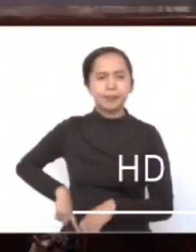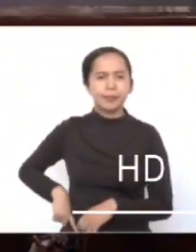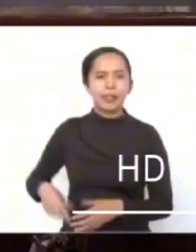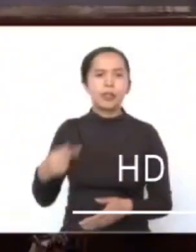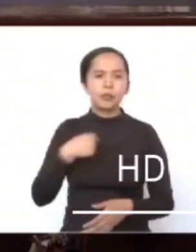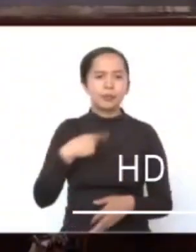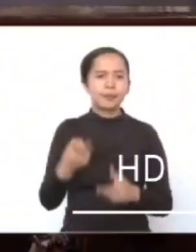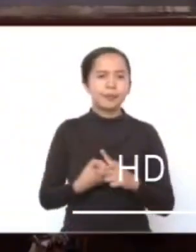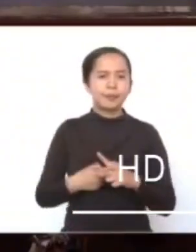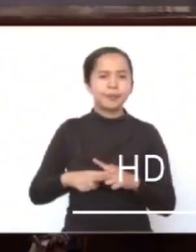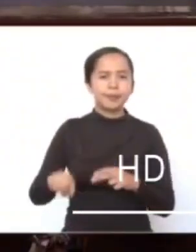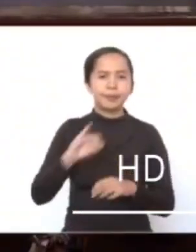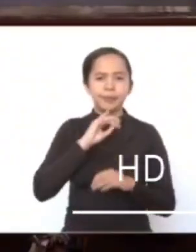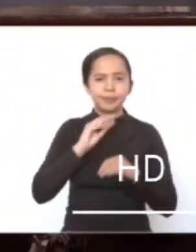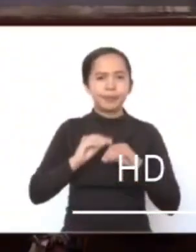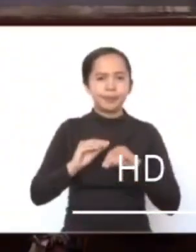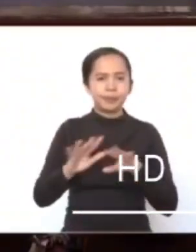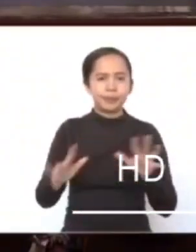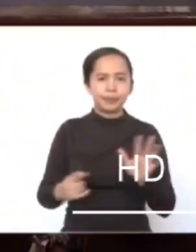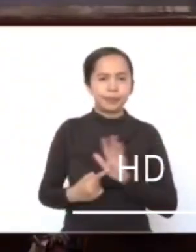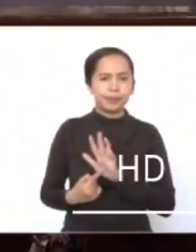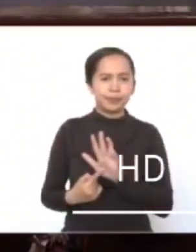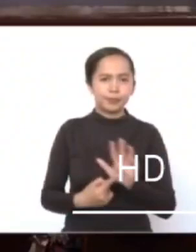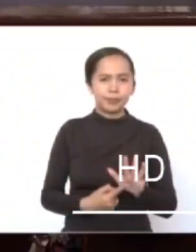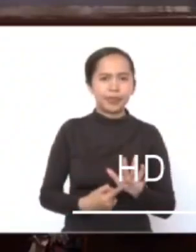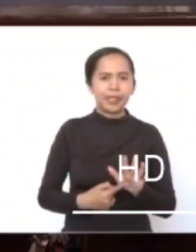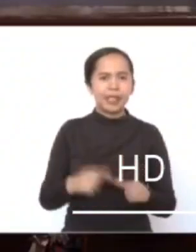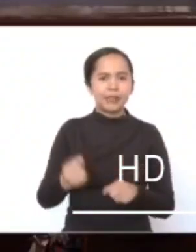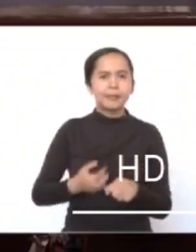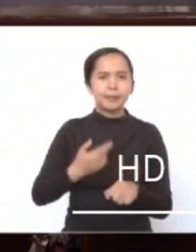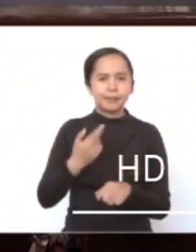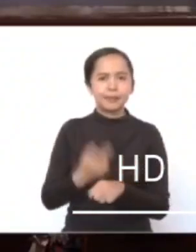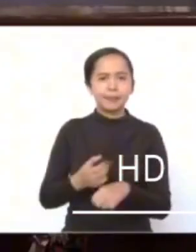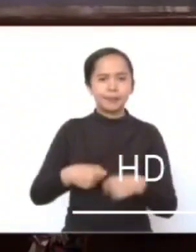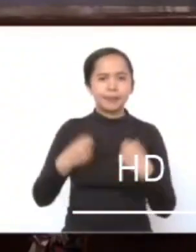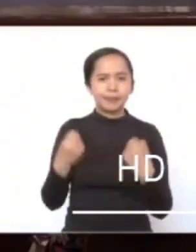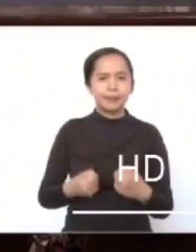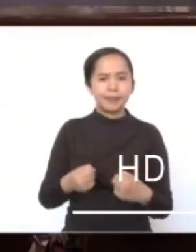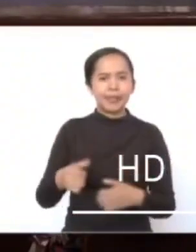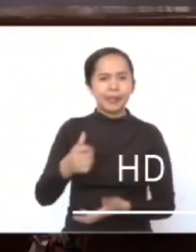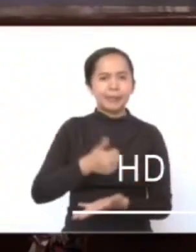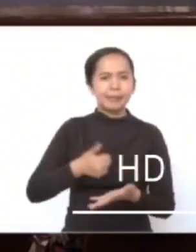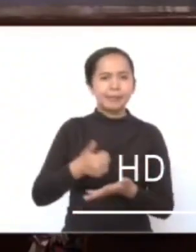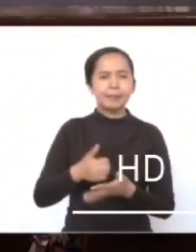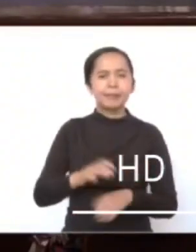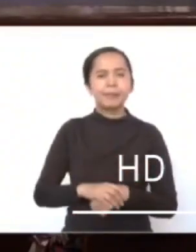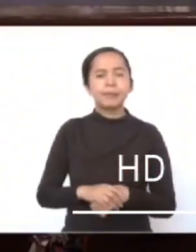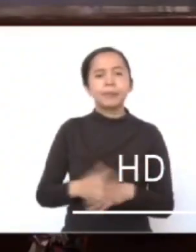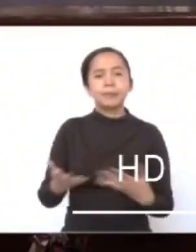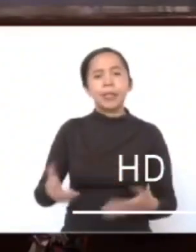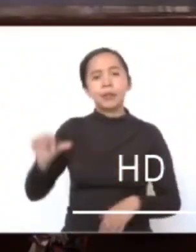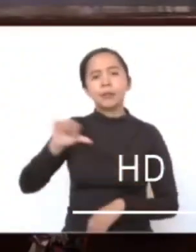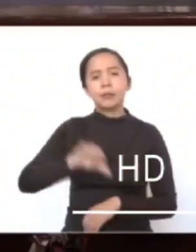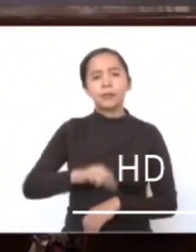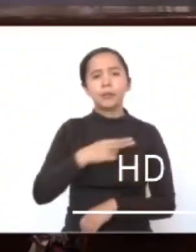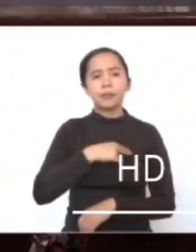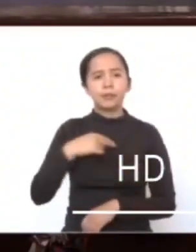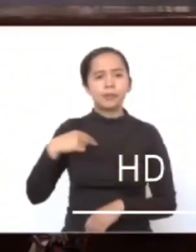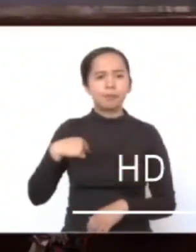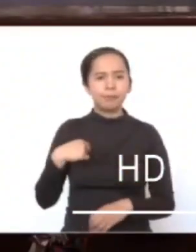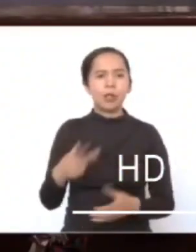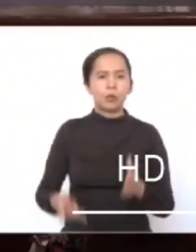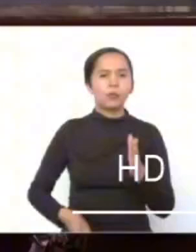doy inicio a este informe por parte de la Secretaría de Seguridad Ciudadana. El día de hoy nos